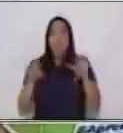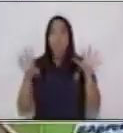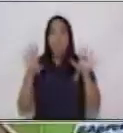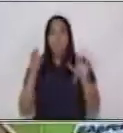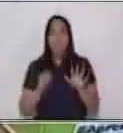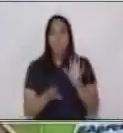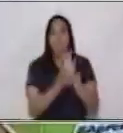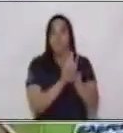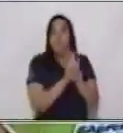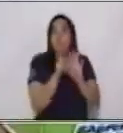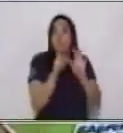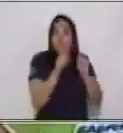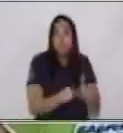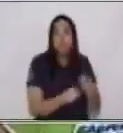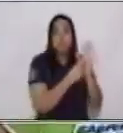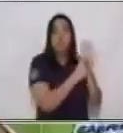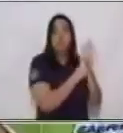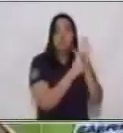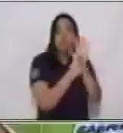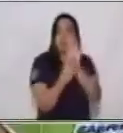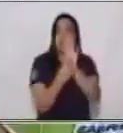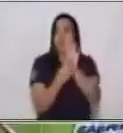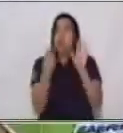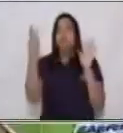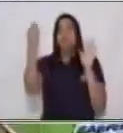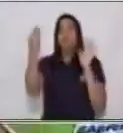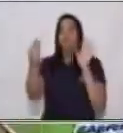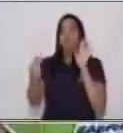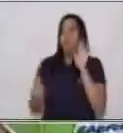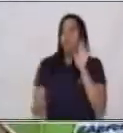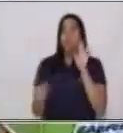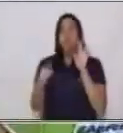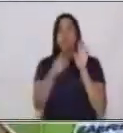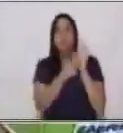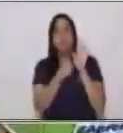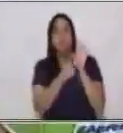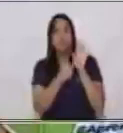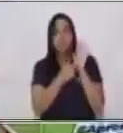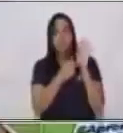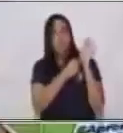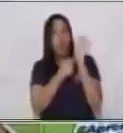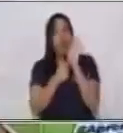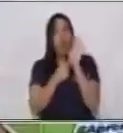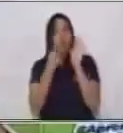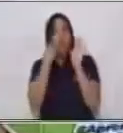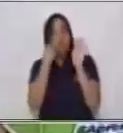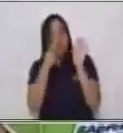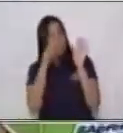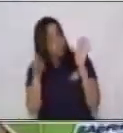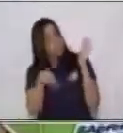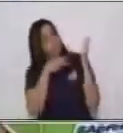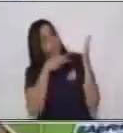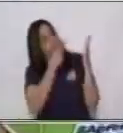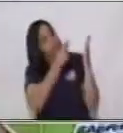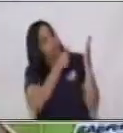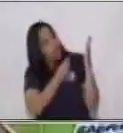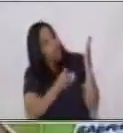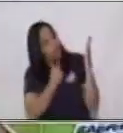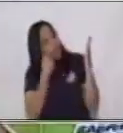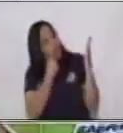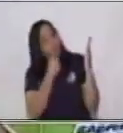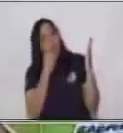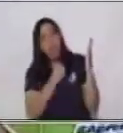presentar a alguien que va a financiar esa campaña, a quien le interesa esa campaña. Entonces, para que no lea el